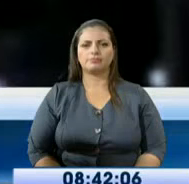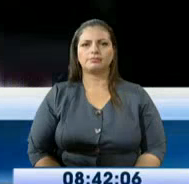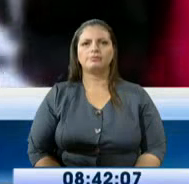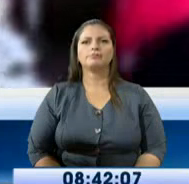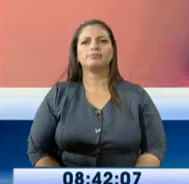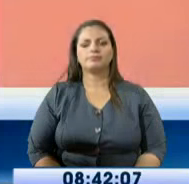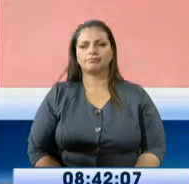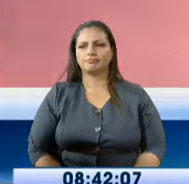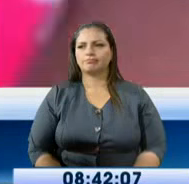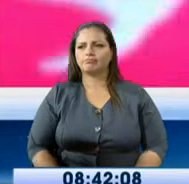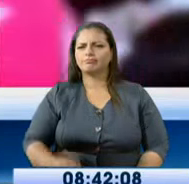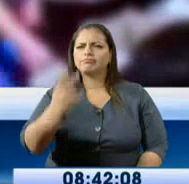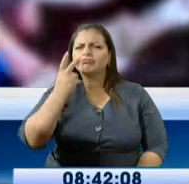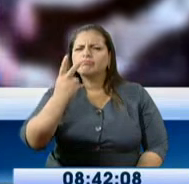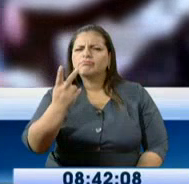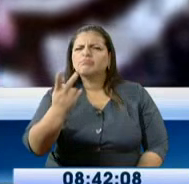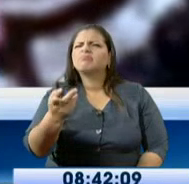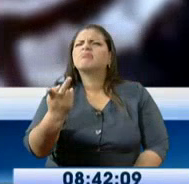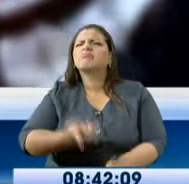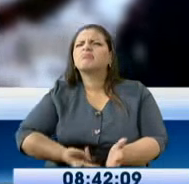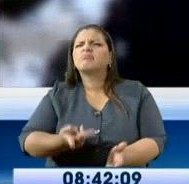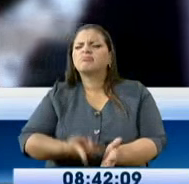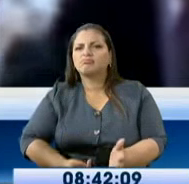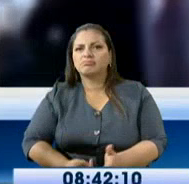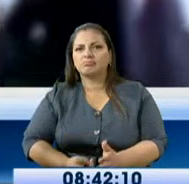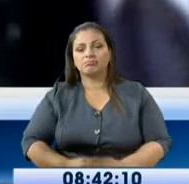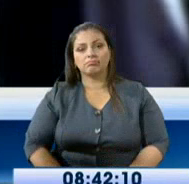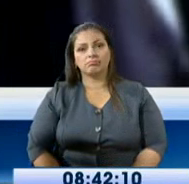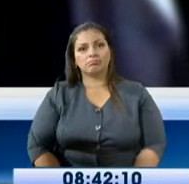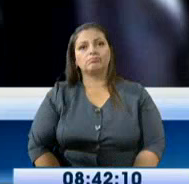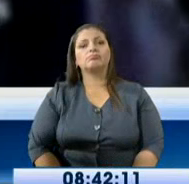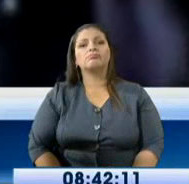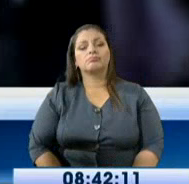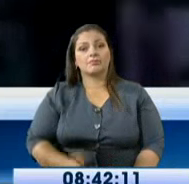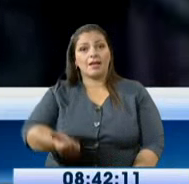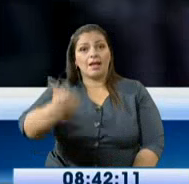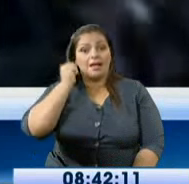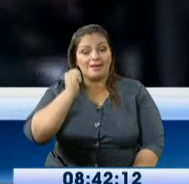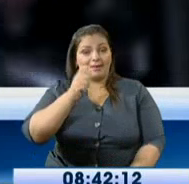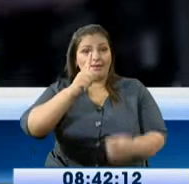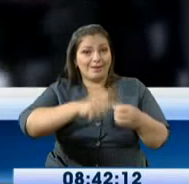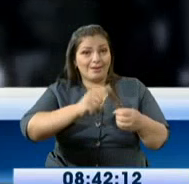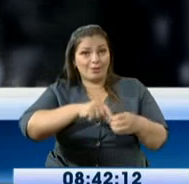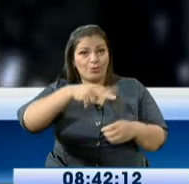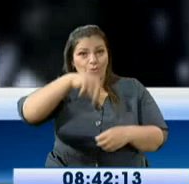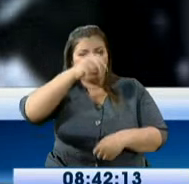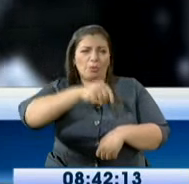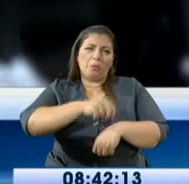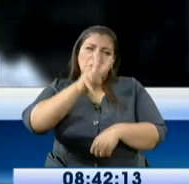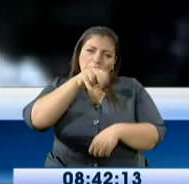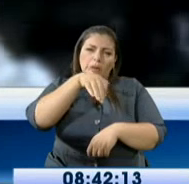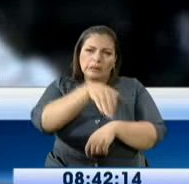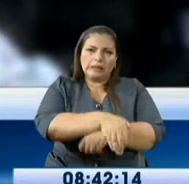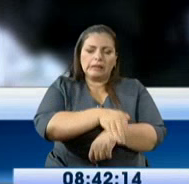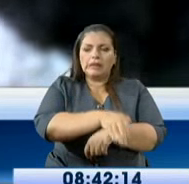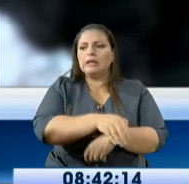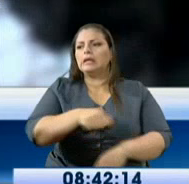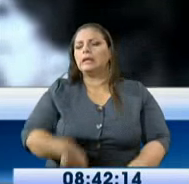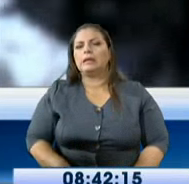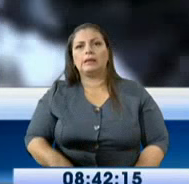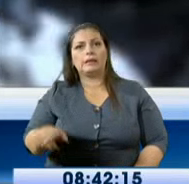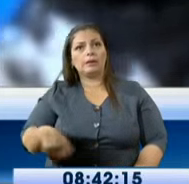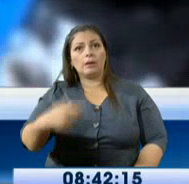Son imágenes del aparatoso accidente que se registró cerca de las 2 de la tarde en el norte de Quito. Como se ven imágenes, de inmediato un grupo